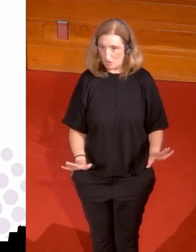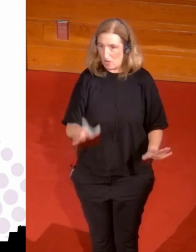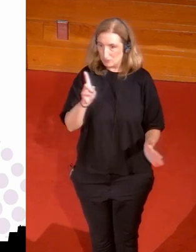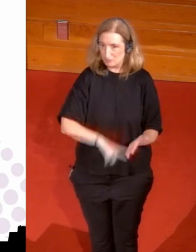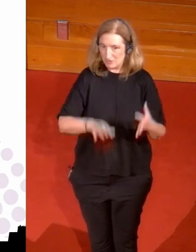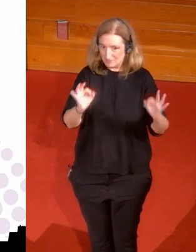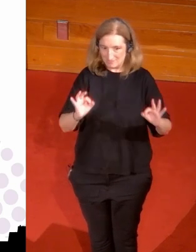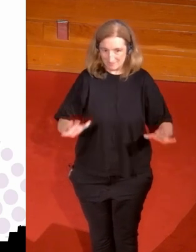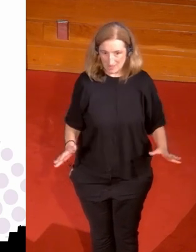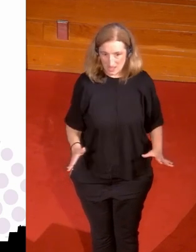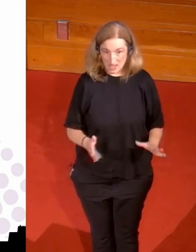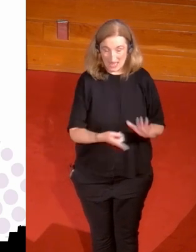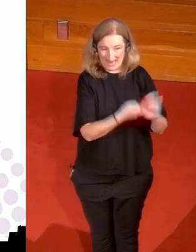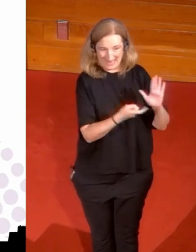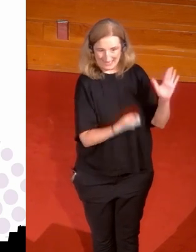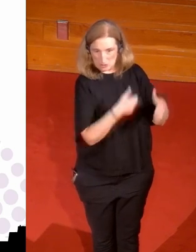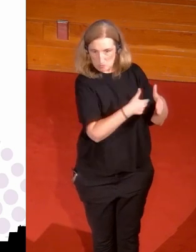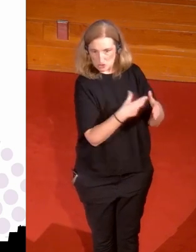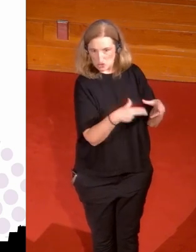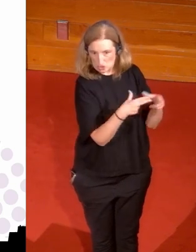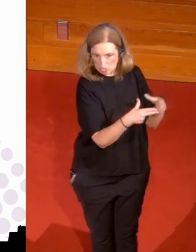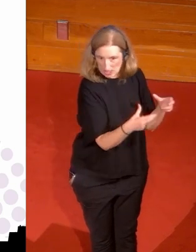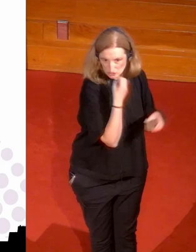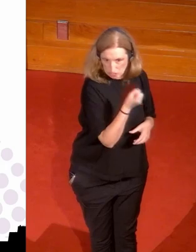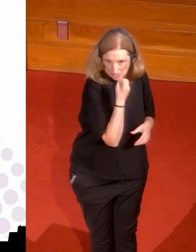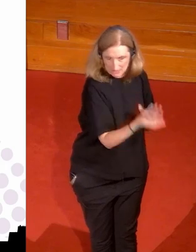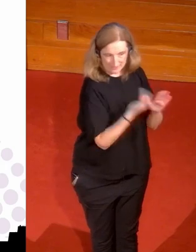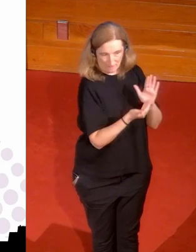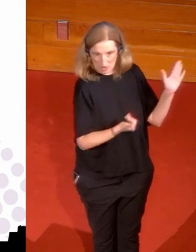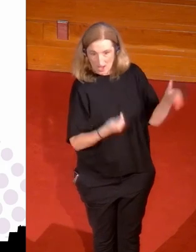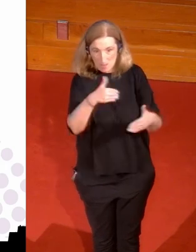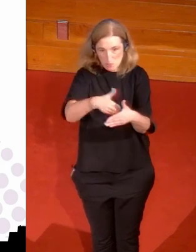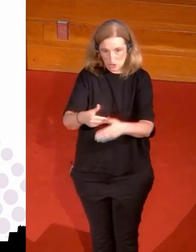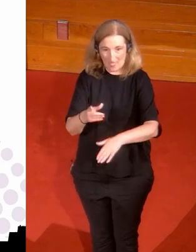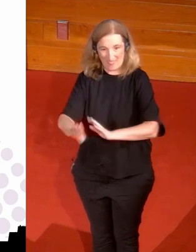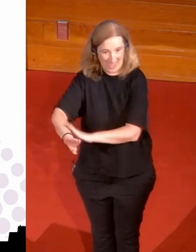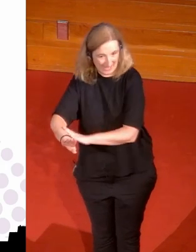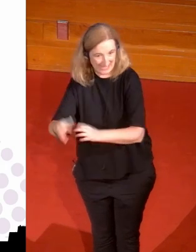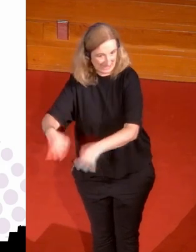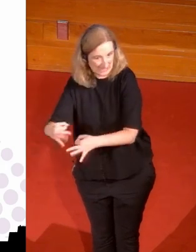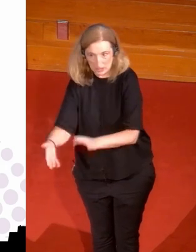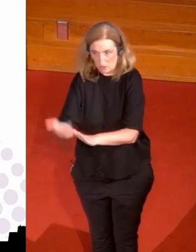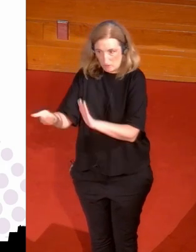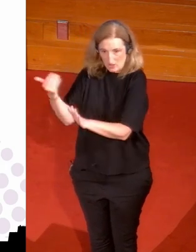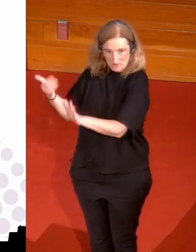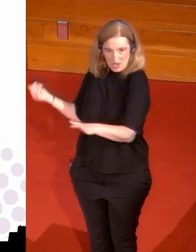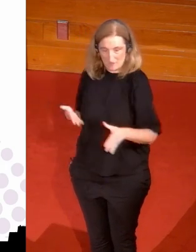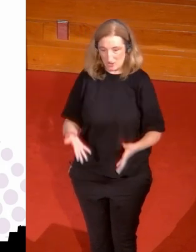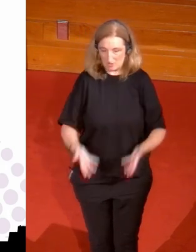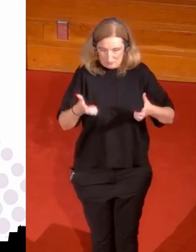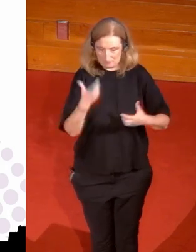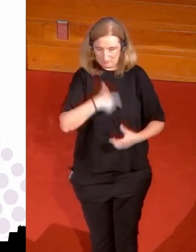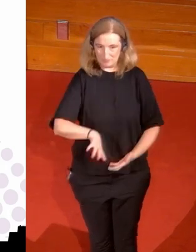eh le quitó votos al partido socialista le quitó votos a la derecha tradicional y funcionó Y